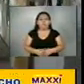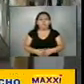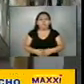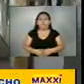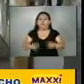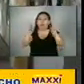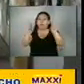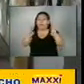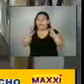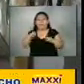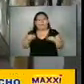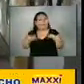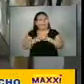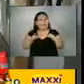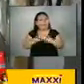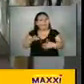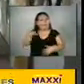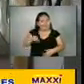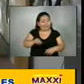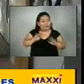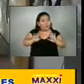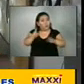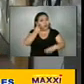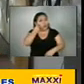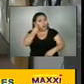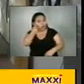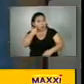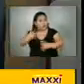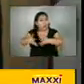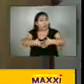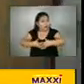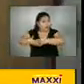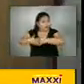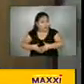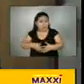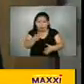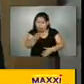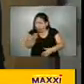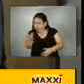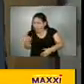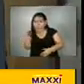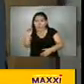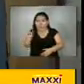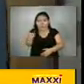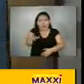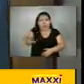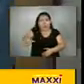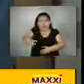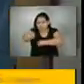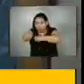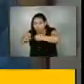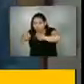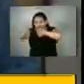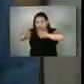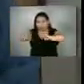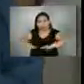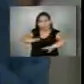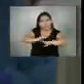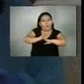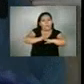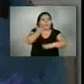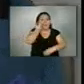Otro hito desafortunado se registra en Estados Unidos. De acuerdo a cifras de los Centros para el Control y la Prevención